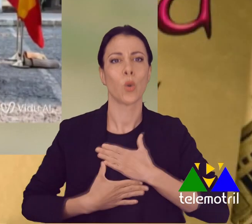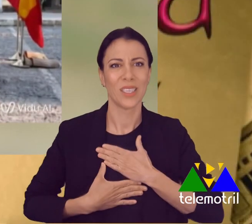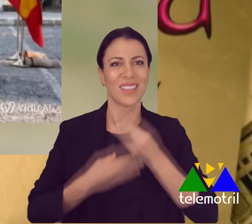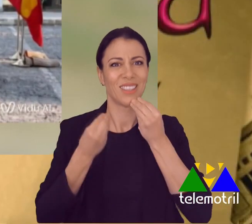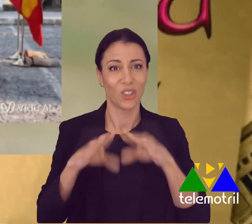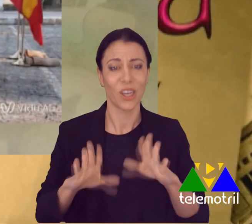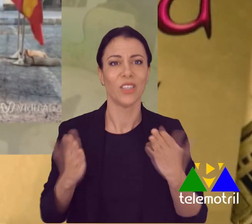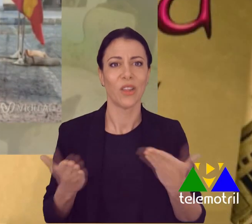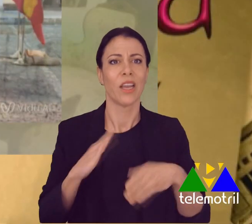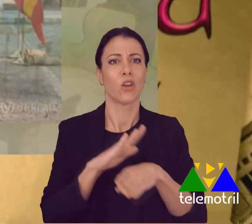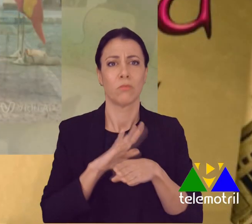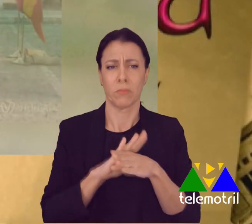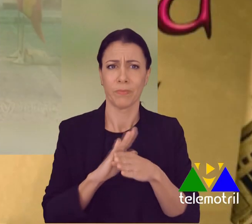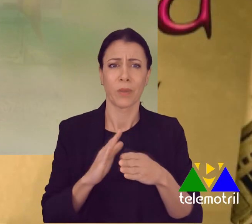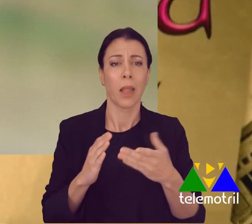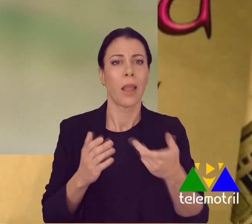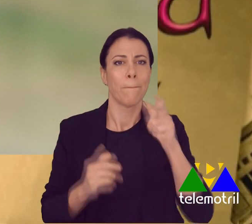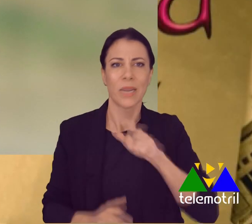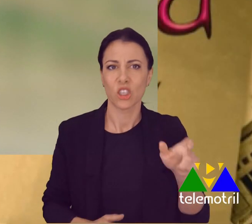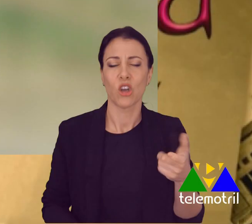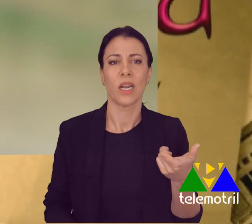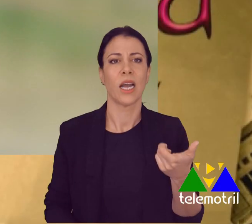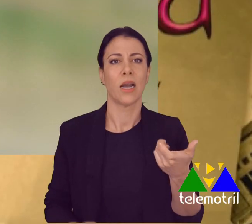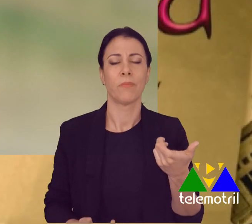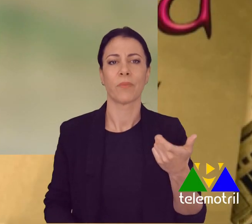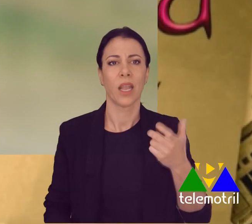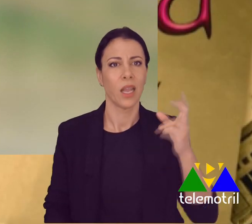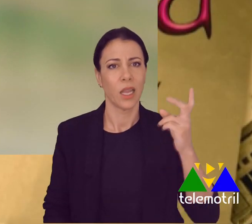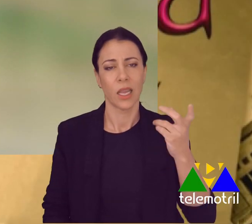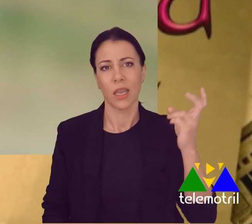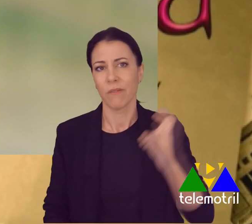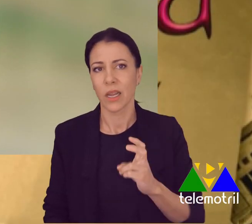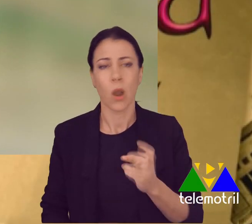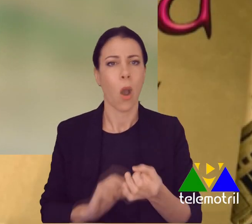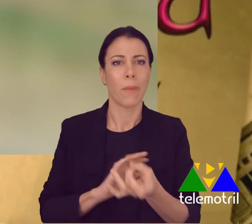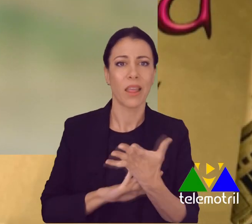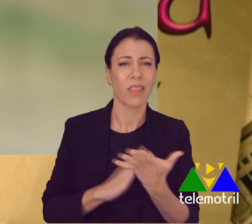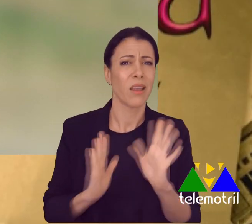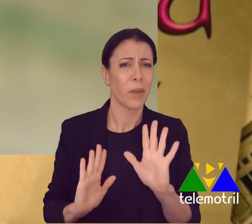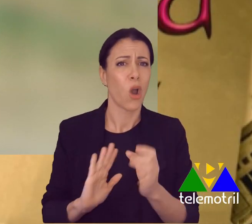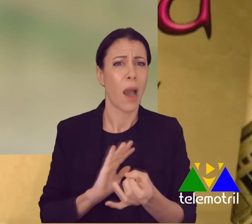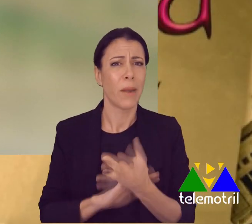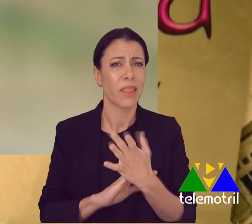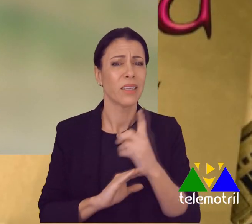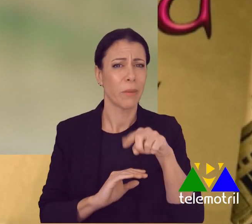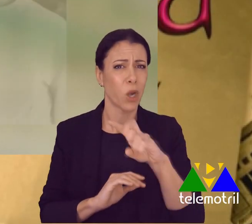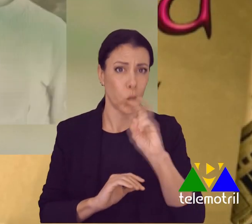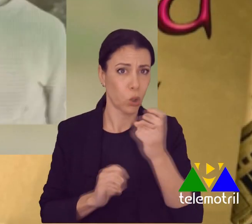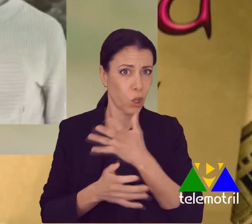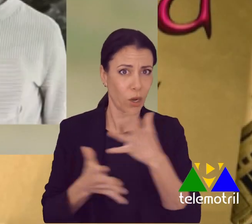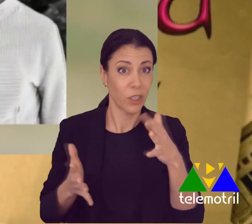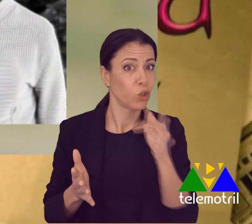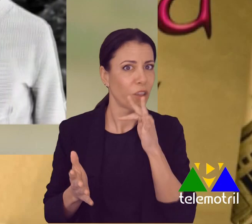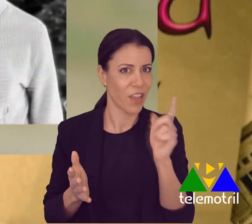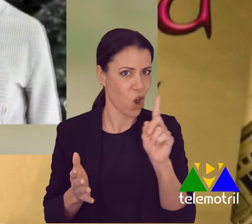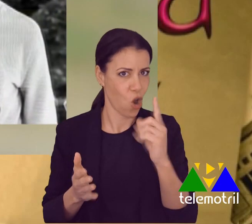si seguimos hablando de personajes, de gente que aparece, algunos que tienen que aparecer también, otros de los grandes, y todavía